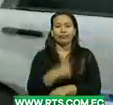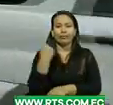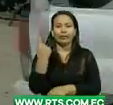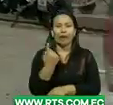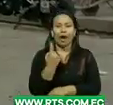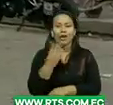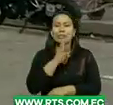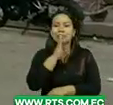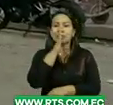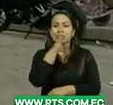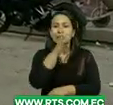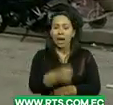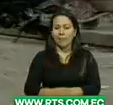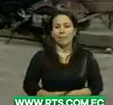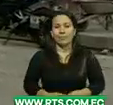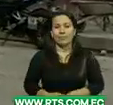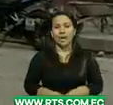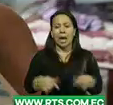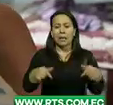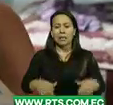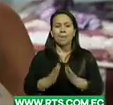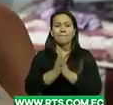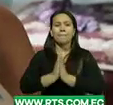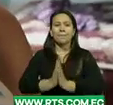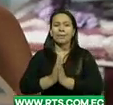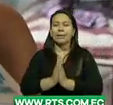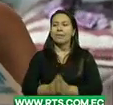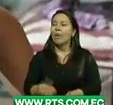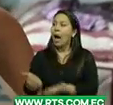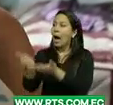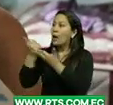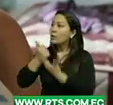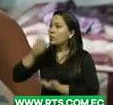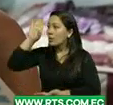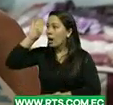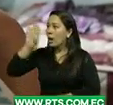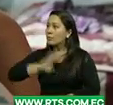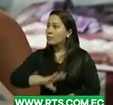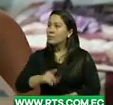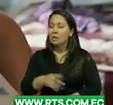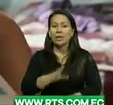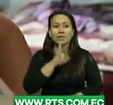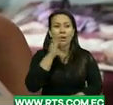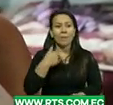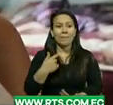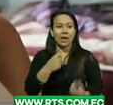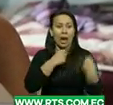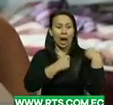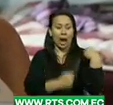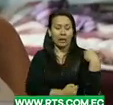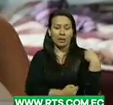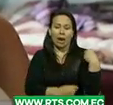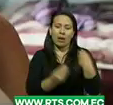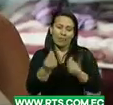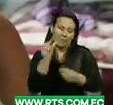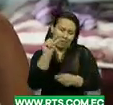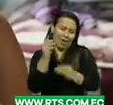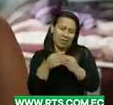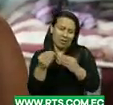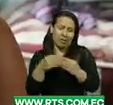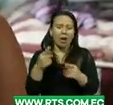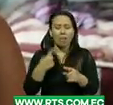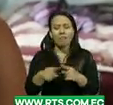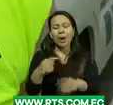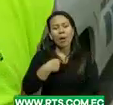Siempre nosotros estamos aquí, que pedimos, a mí me robaron al pie de mi casa. Me quitaron una cartera con, claro, no era bastante plata, pero para mí